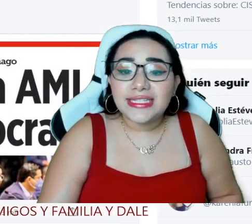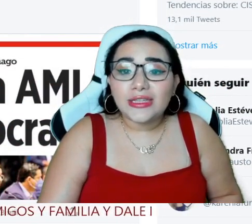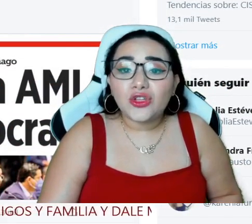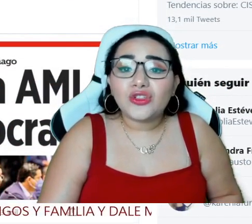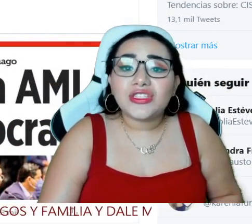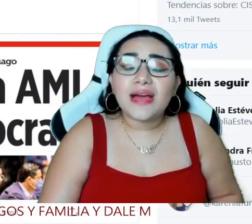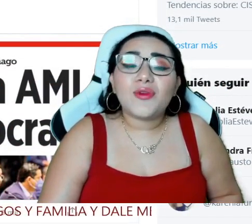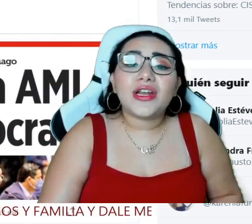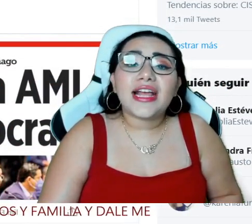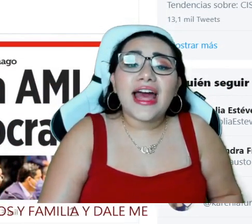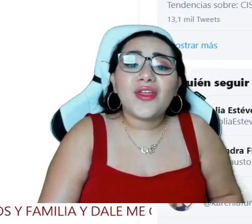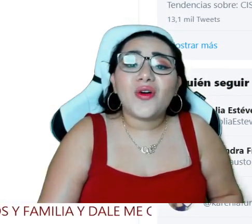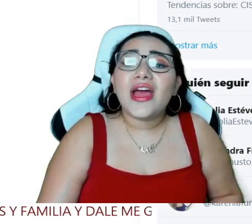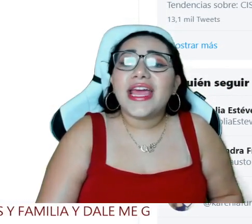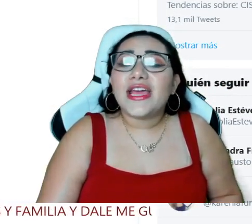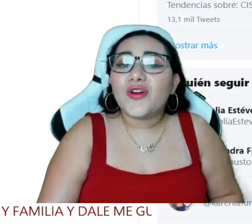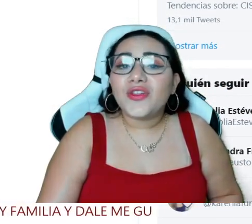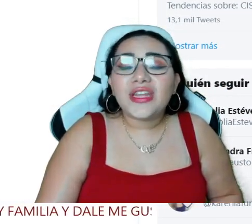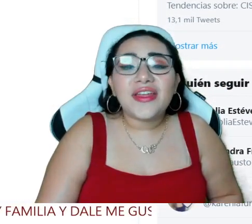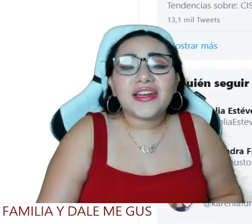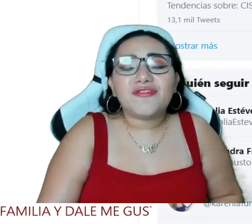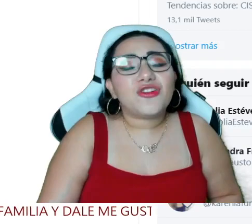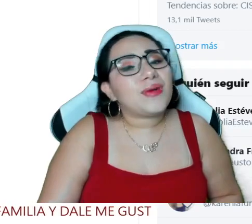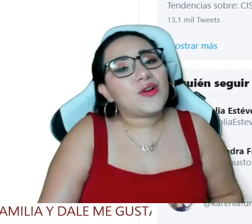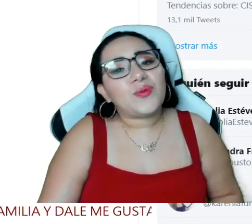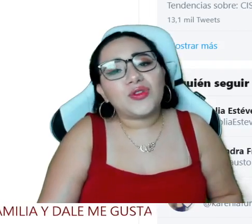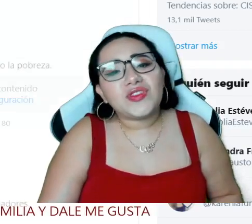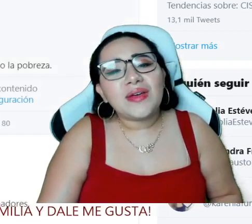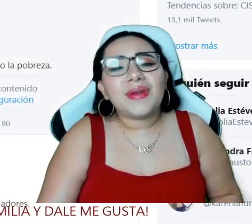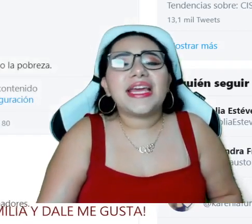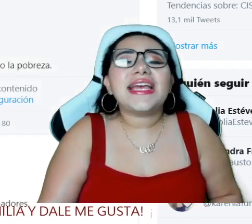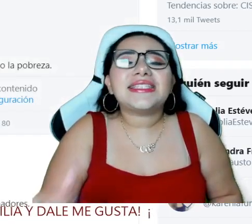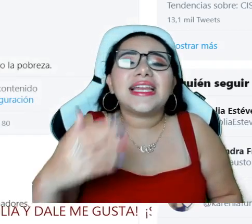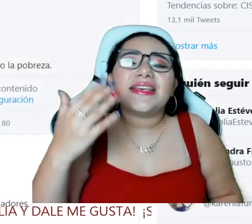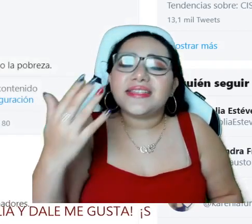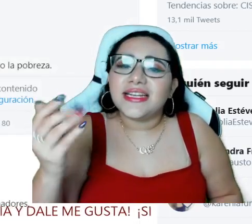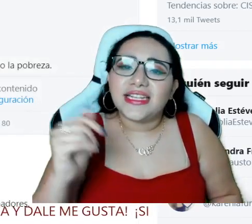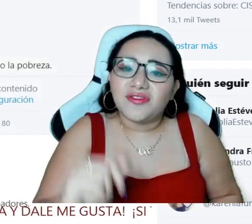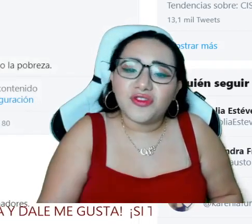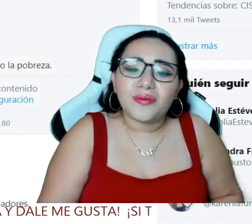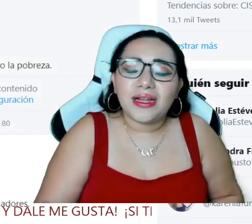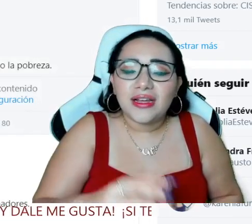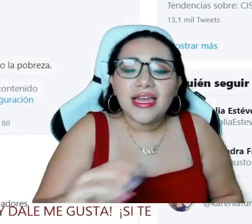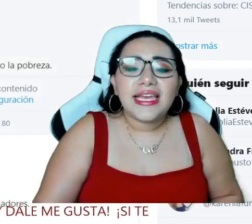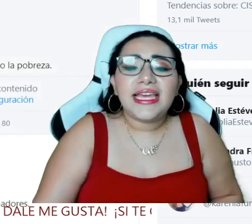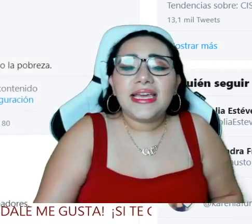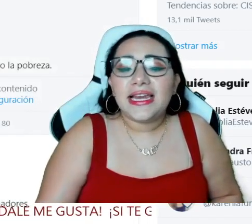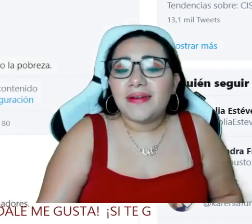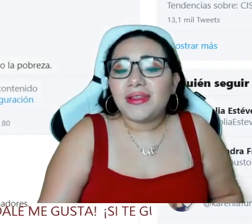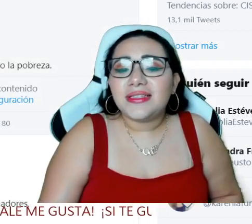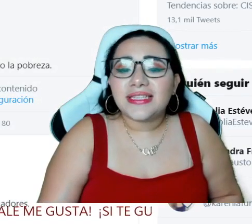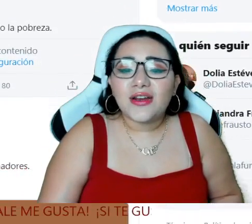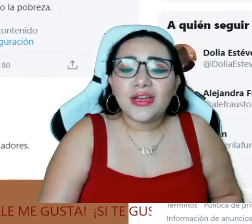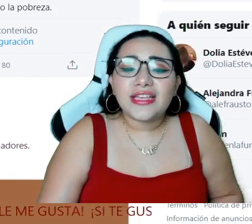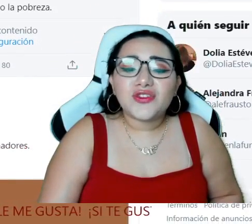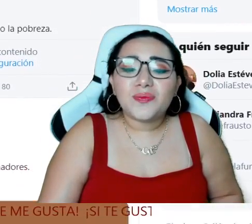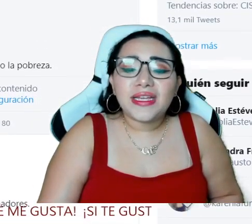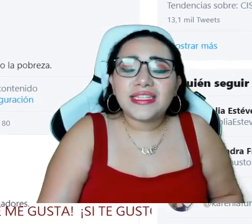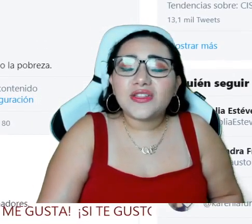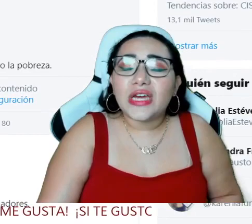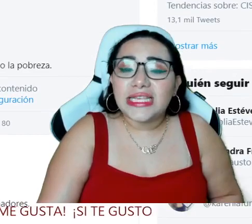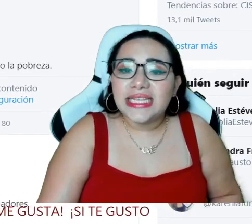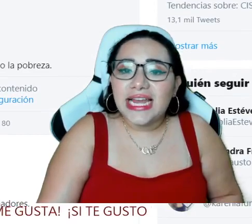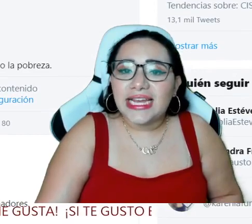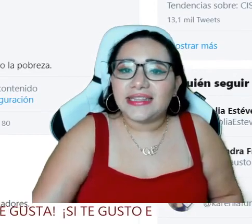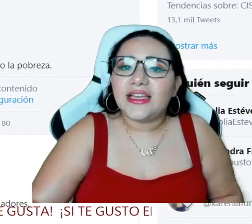es que todo se ha volcado en contra del reforma como siempre que ya está le dicen 'el de forma y la verdad es que lo que sorprende